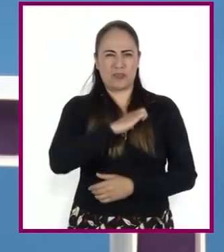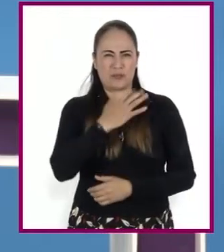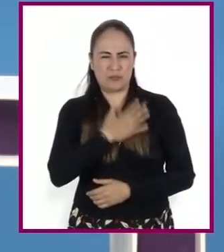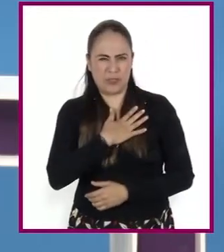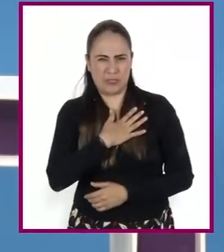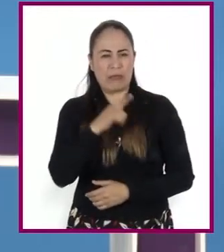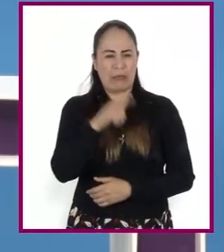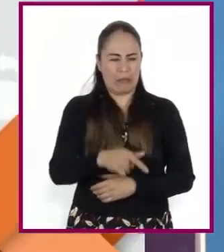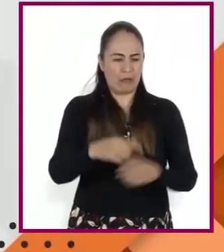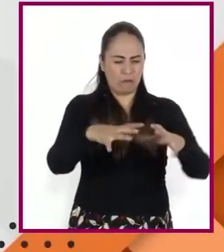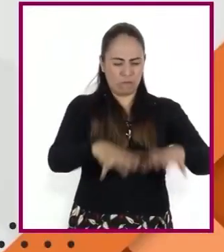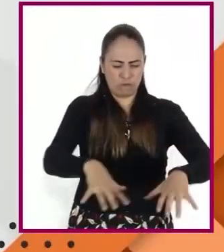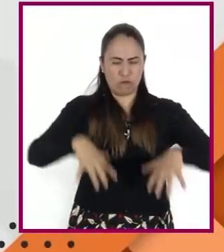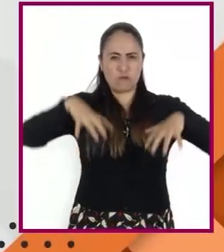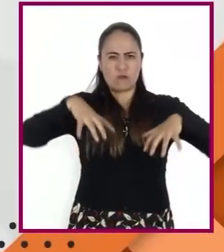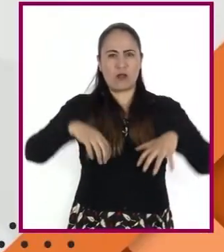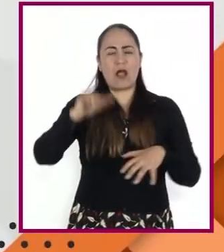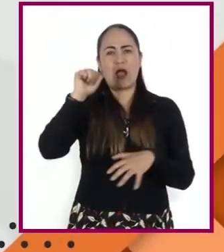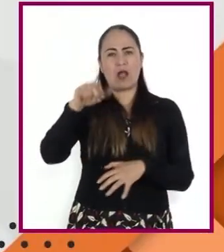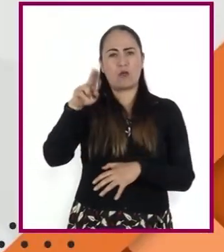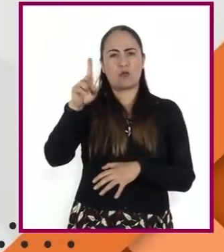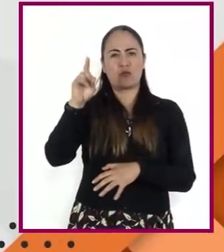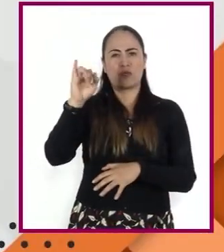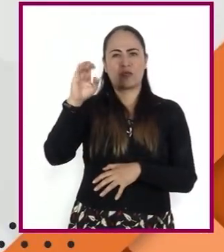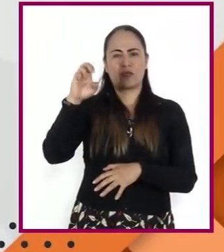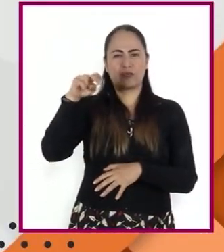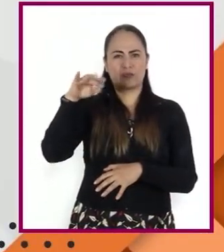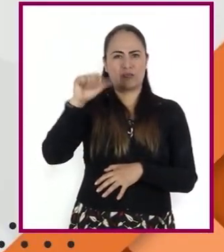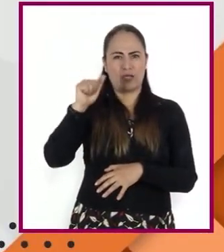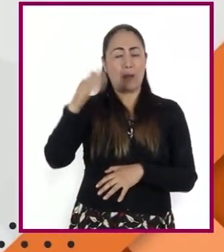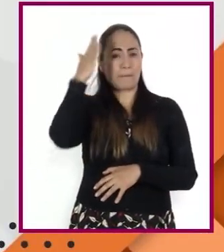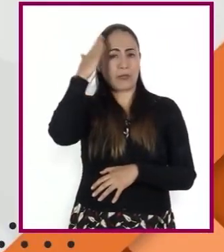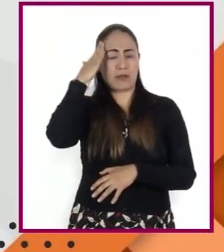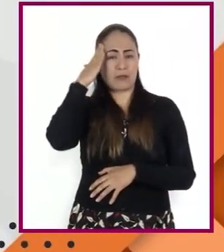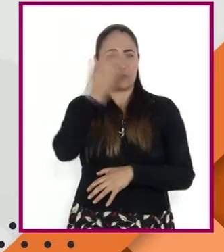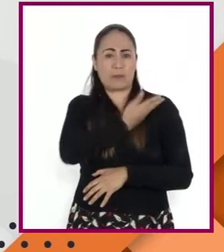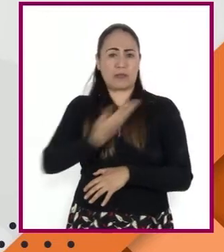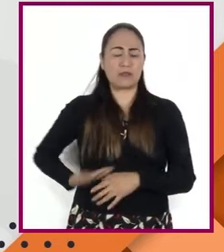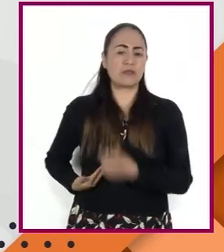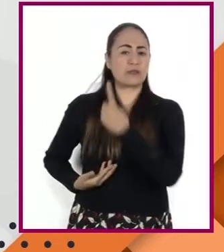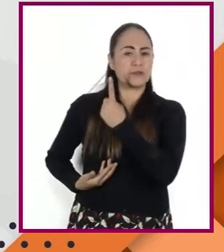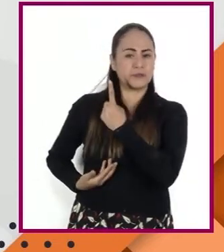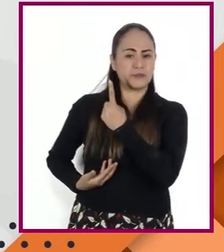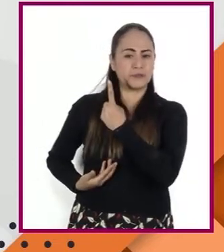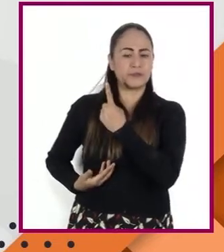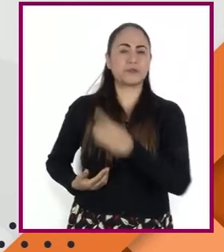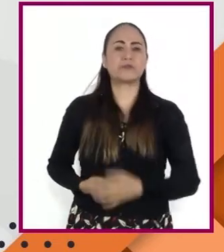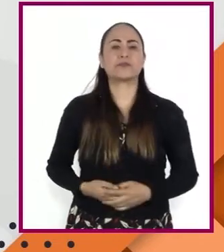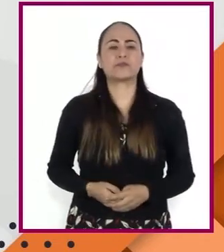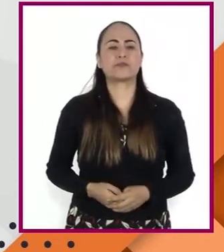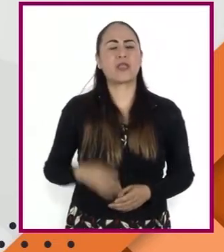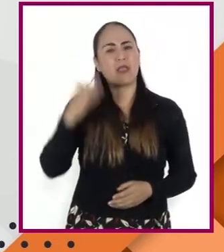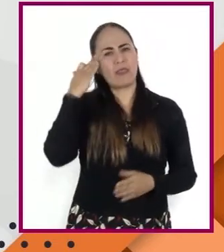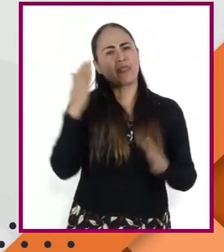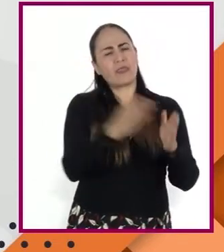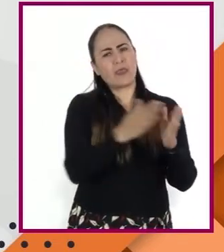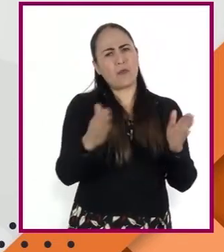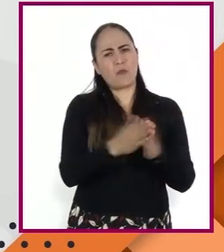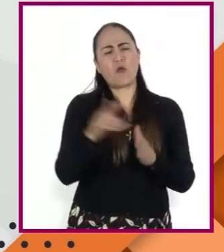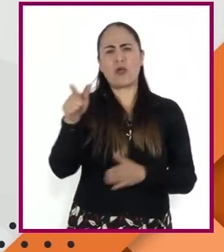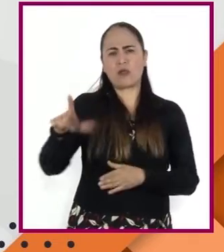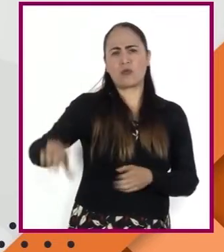2 de julio de 1526. Sin embargo, murió a los 2 días. Así, quien quedó